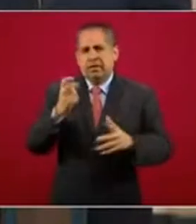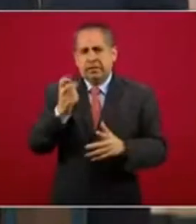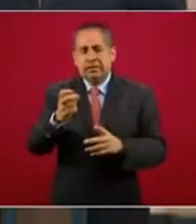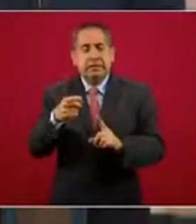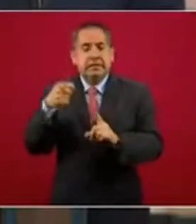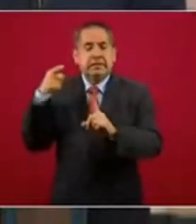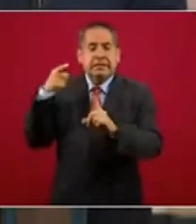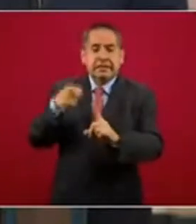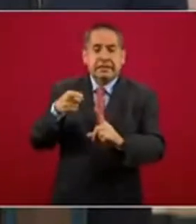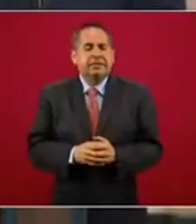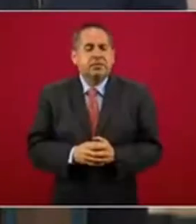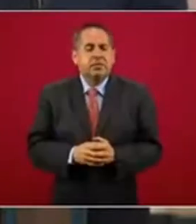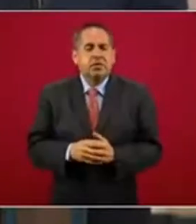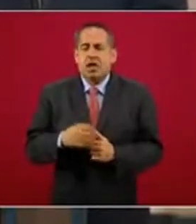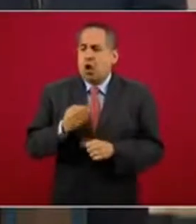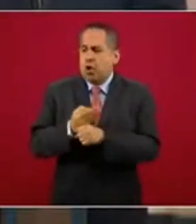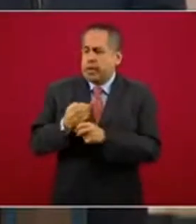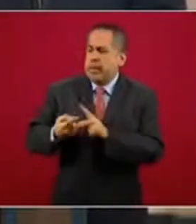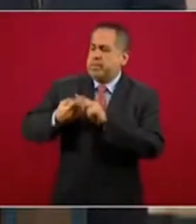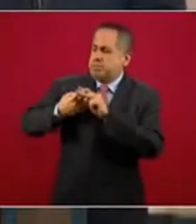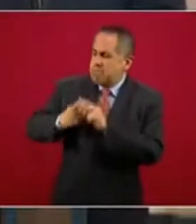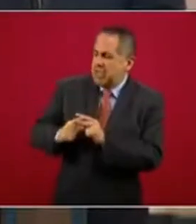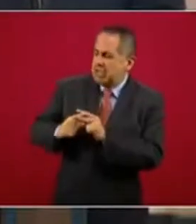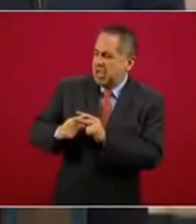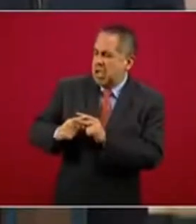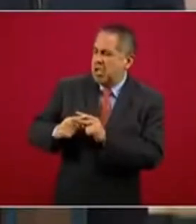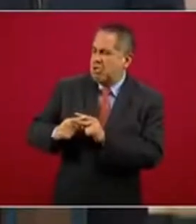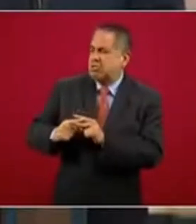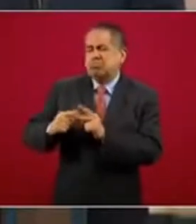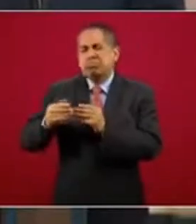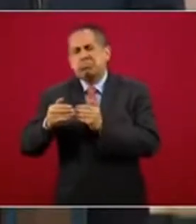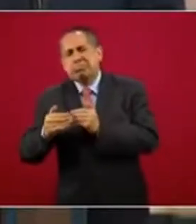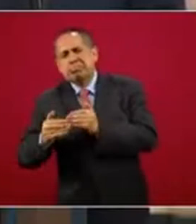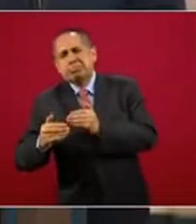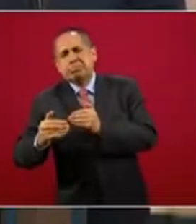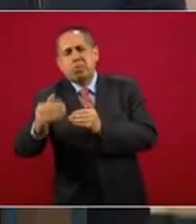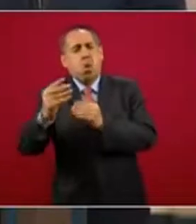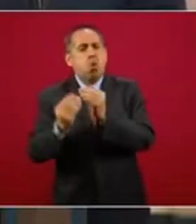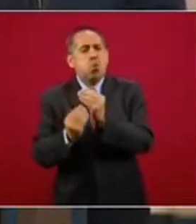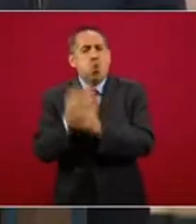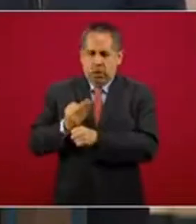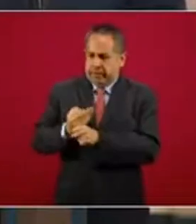o mueres. Creamos la onda. Solamente 7.